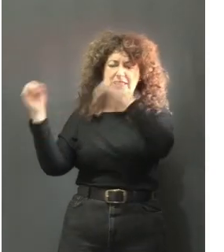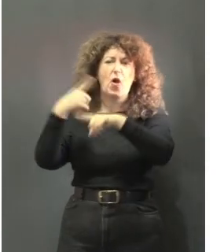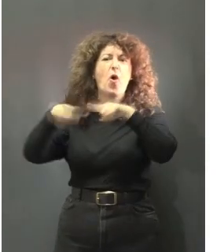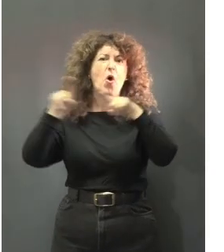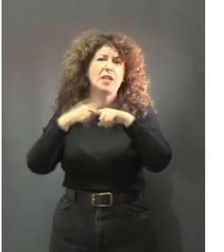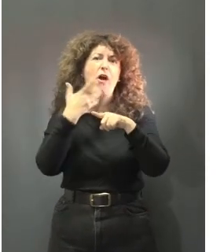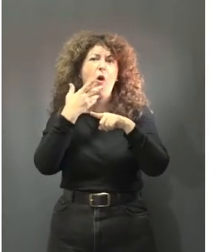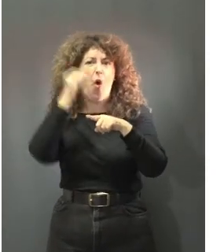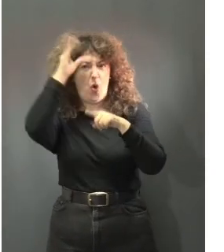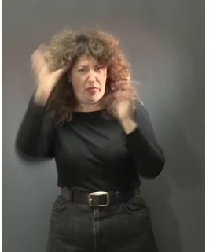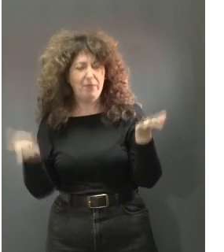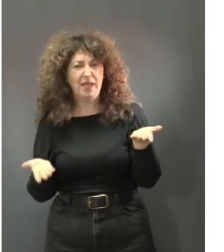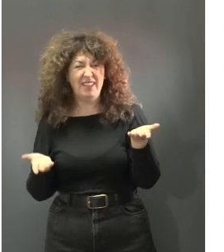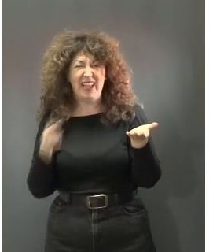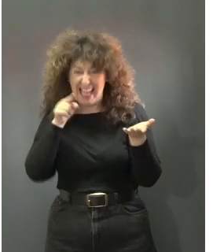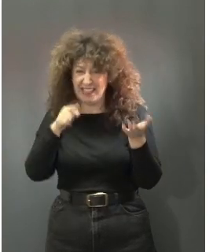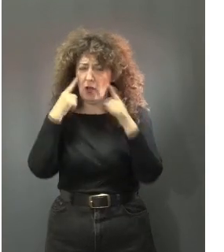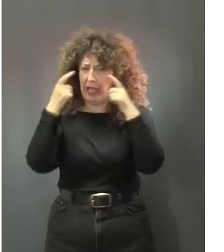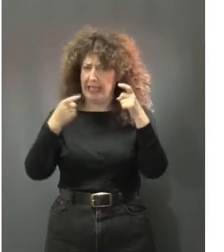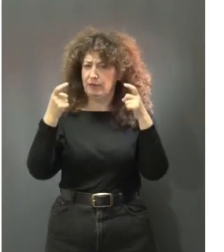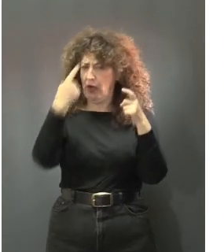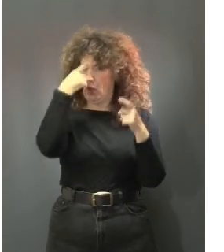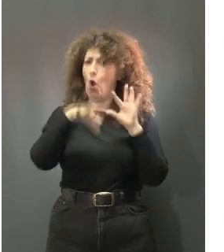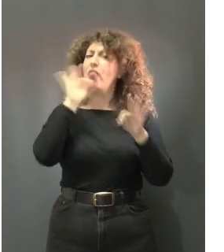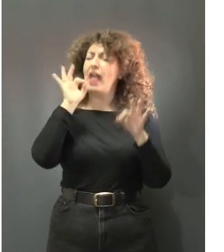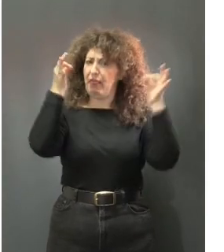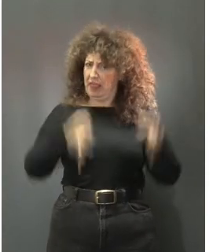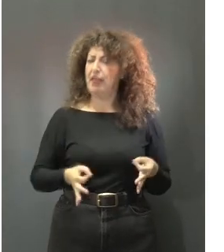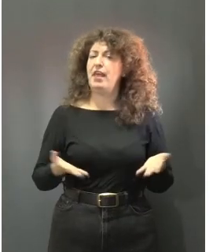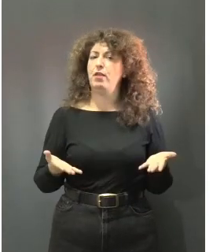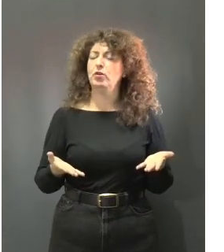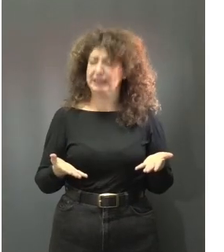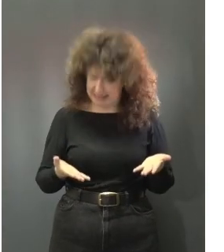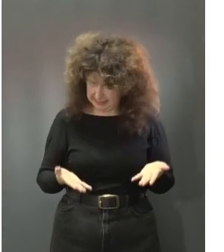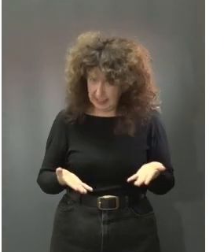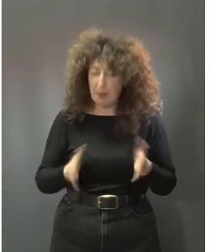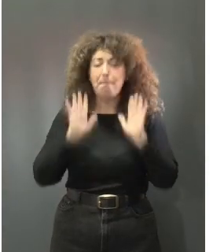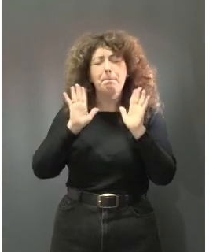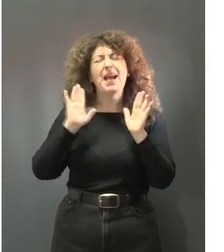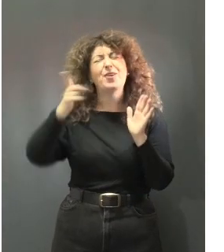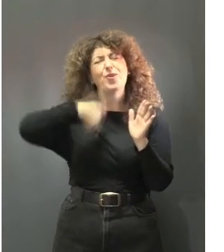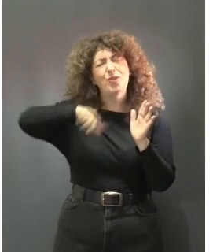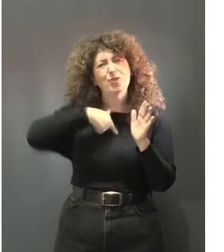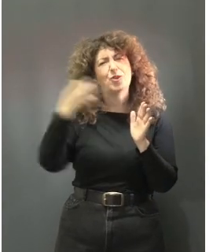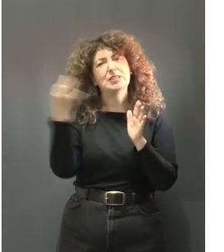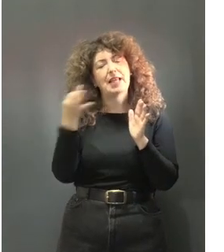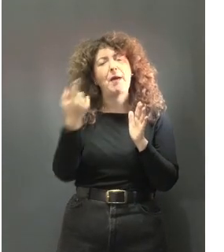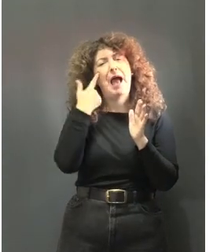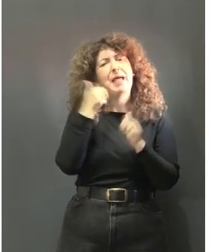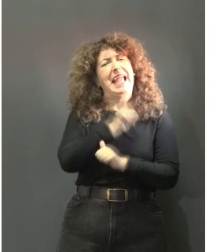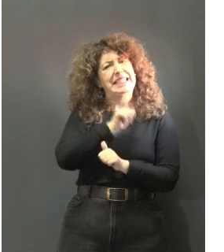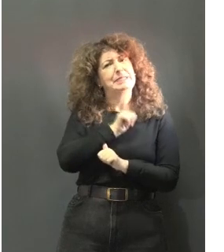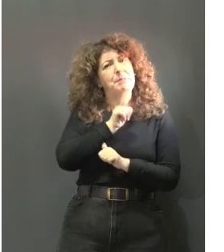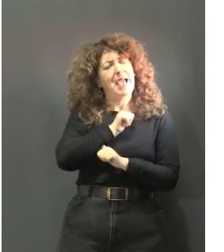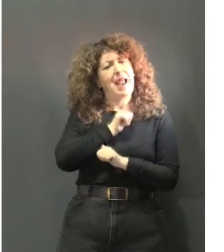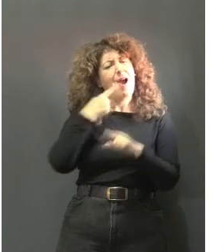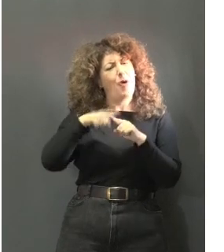Vale, el esfuerzo decidido, pero a lo mejor nosotros debemos estar esperando algo